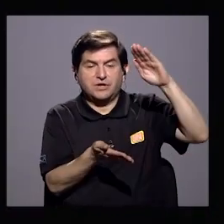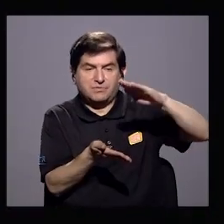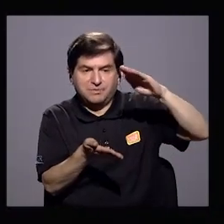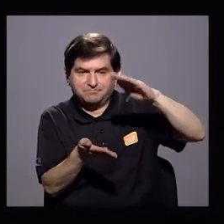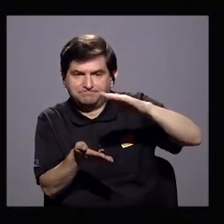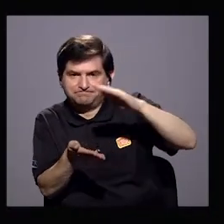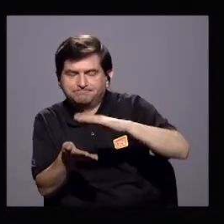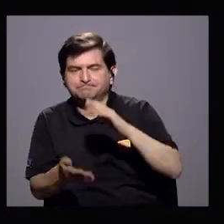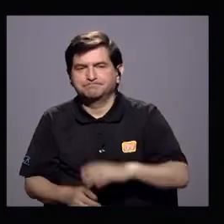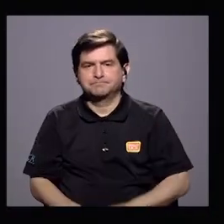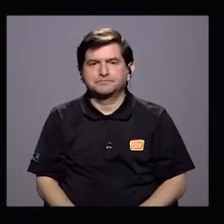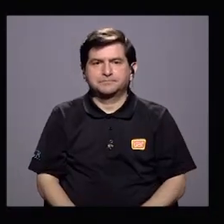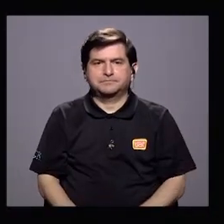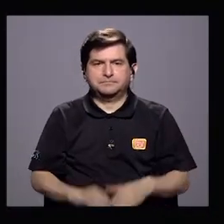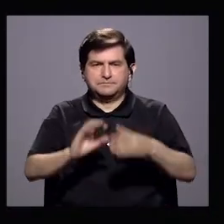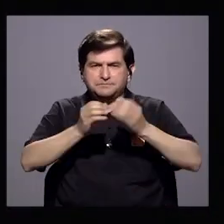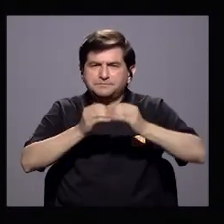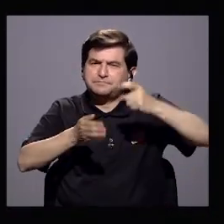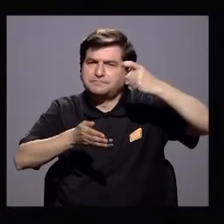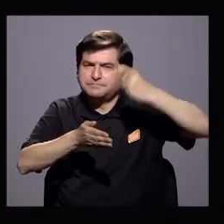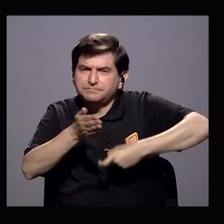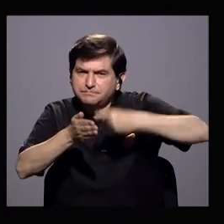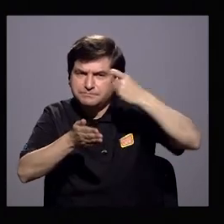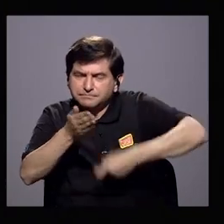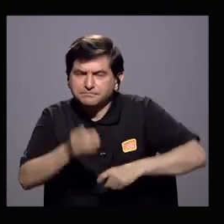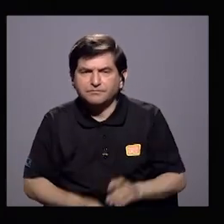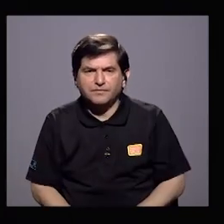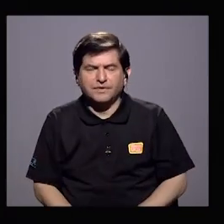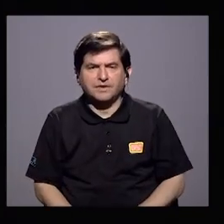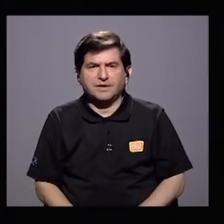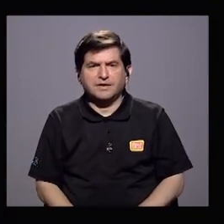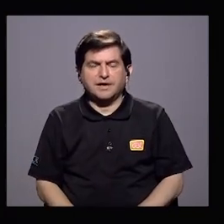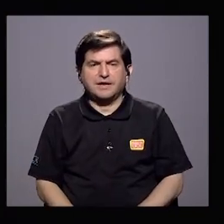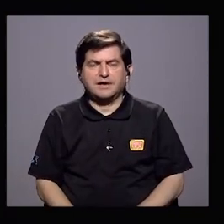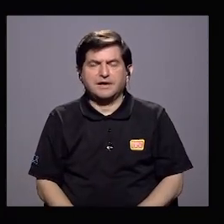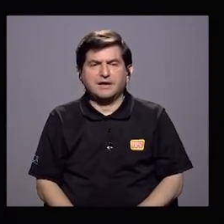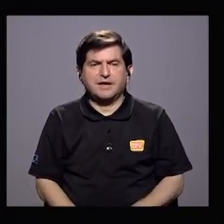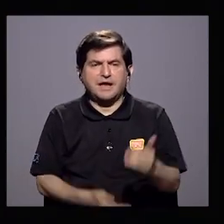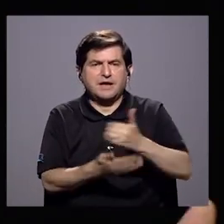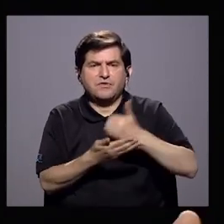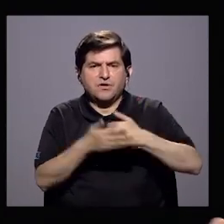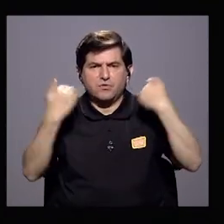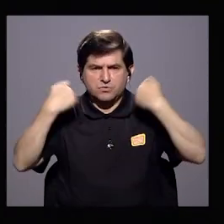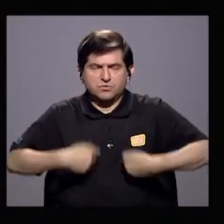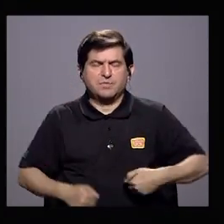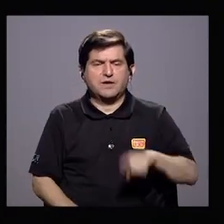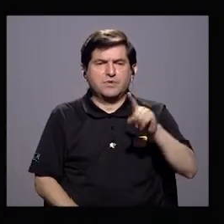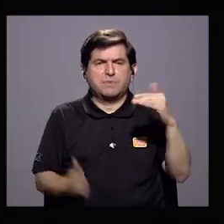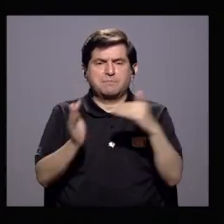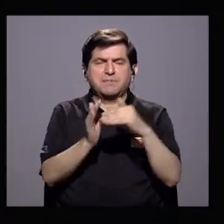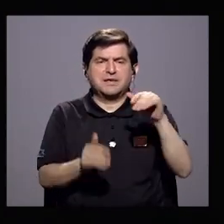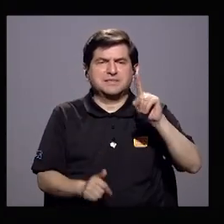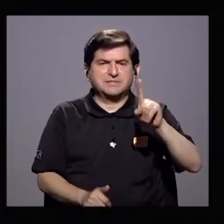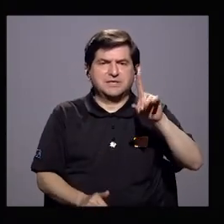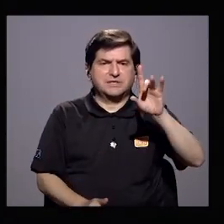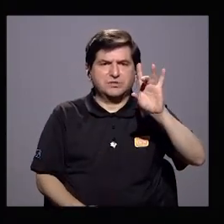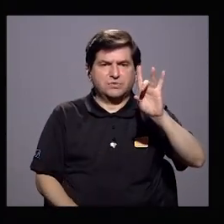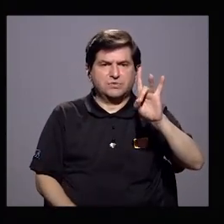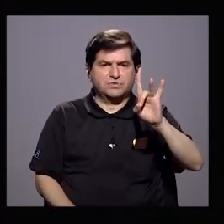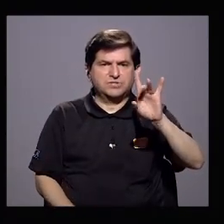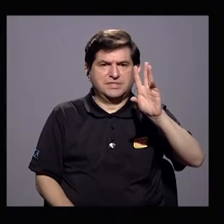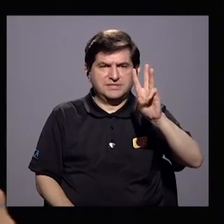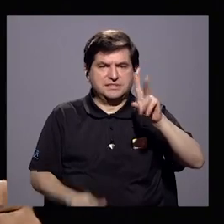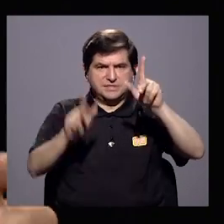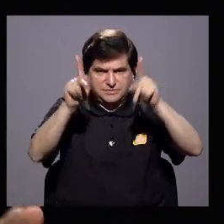poquito más. Hablando de números duros en manejo del recurso humano, son 1.186 personas que, para que pueda de